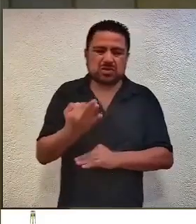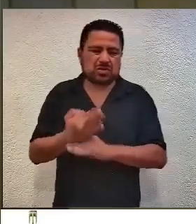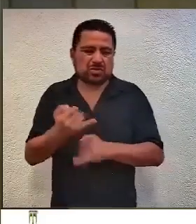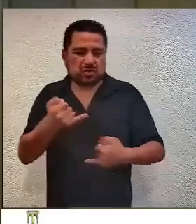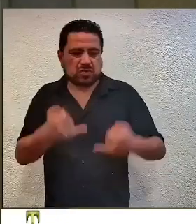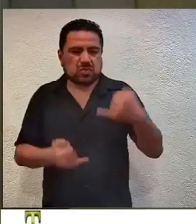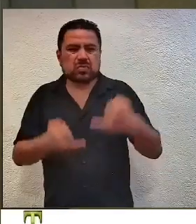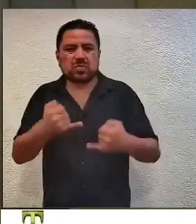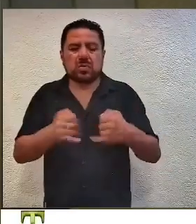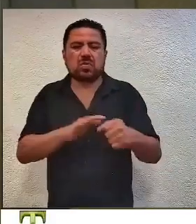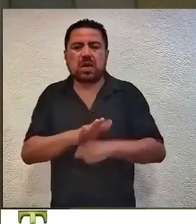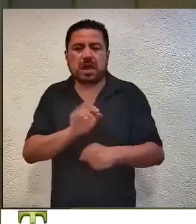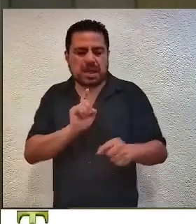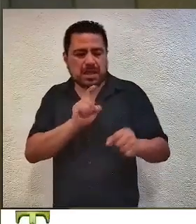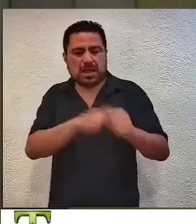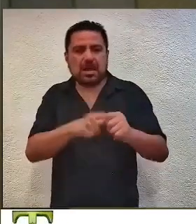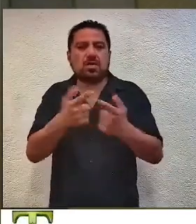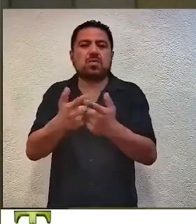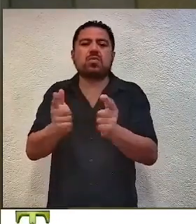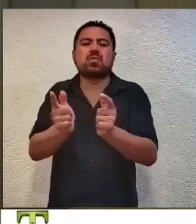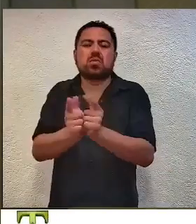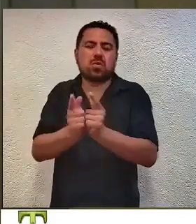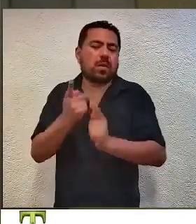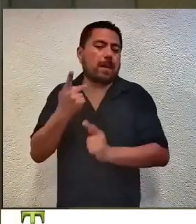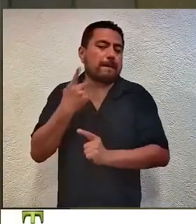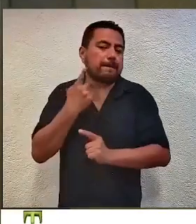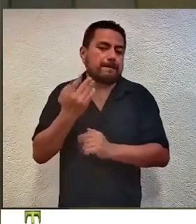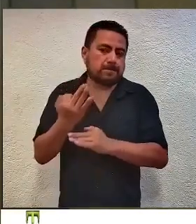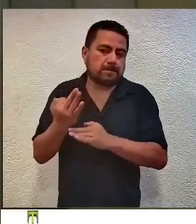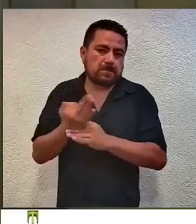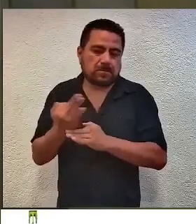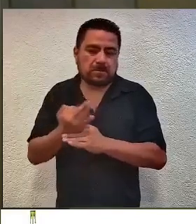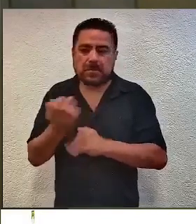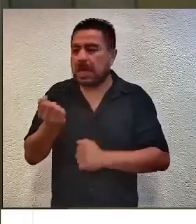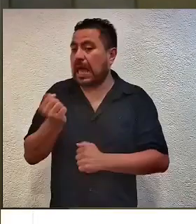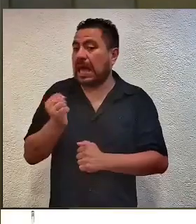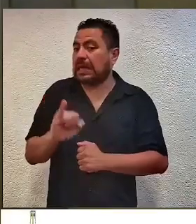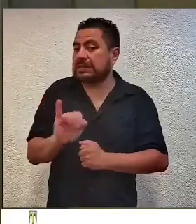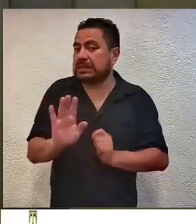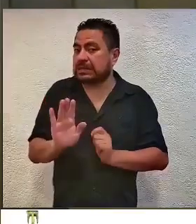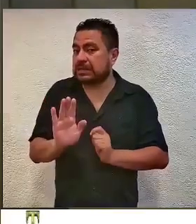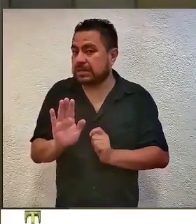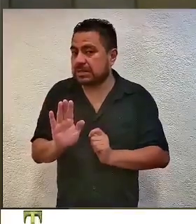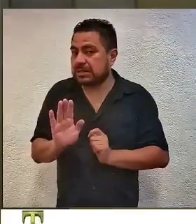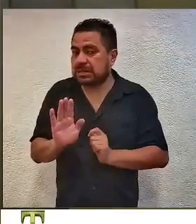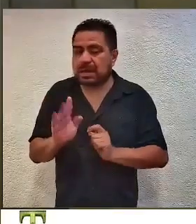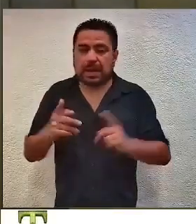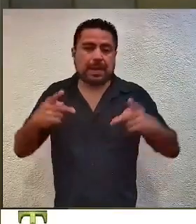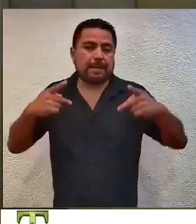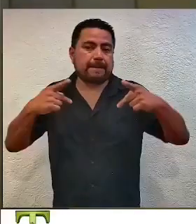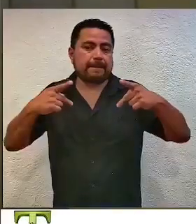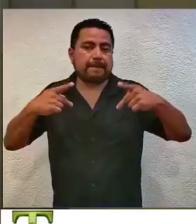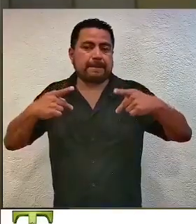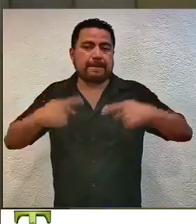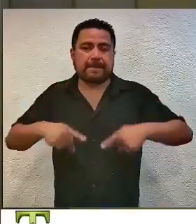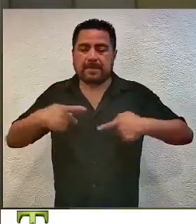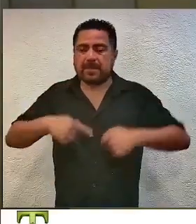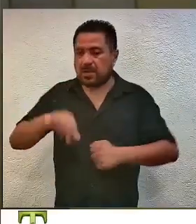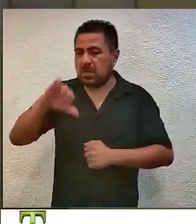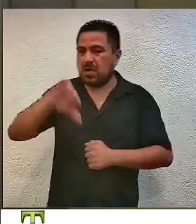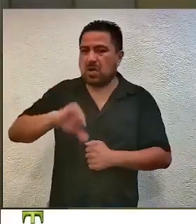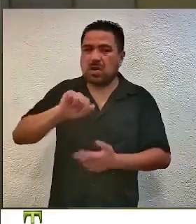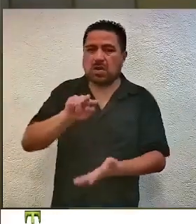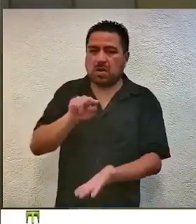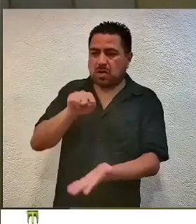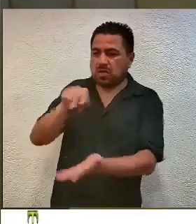son militantes de un partido político. Tan es así que la ciudadana que hoy acude